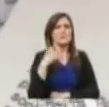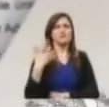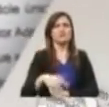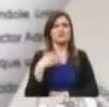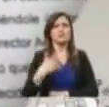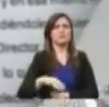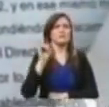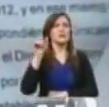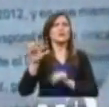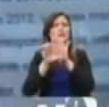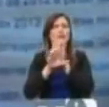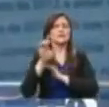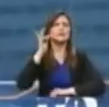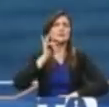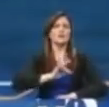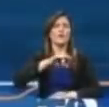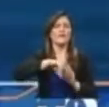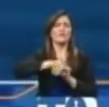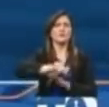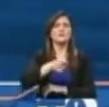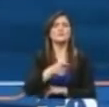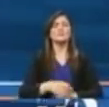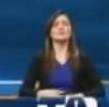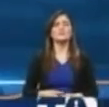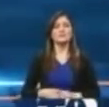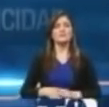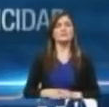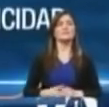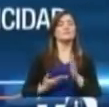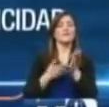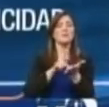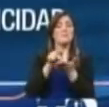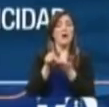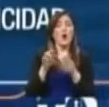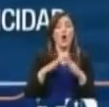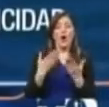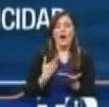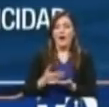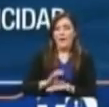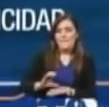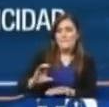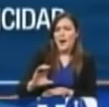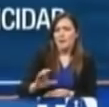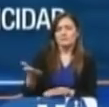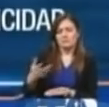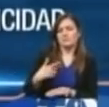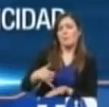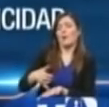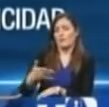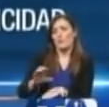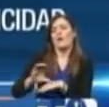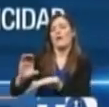supuestas irregularidades dentro del canal de televisión. Por ejemplo, el pago de comisiones no justificado hasta por